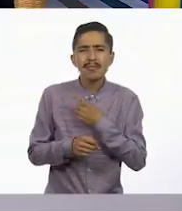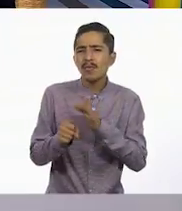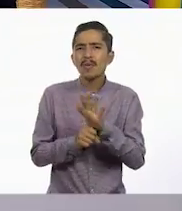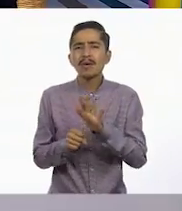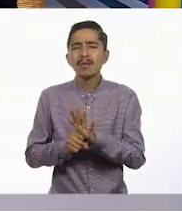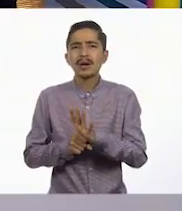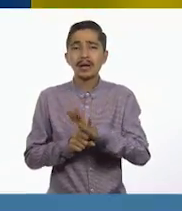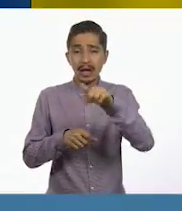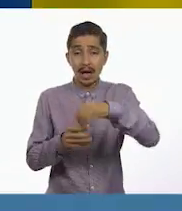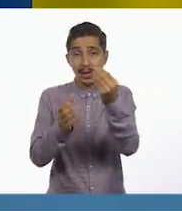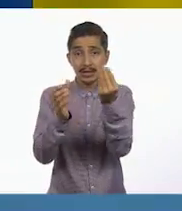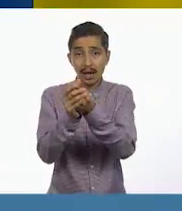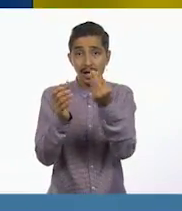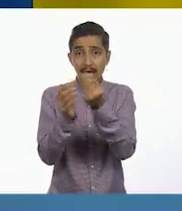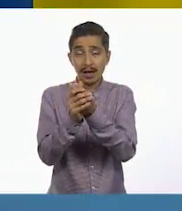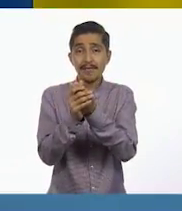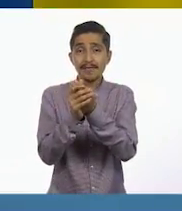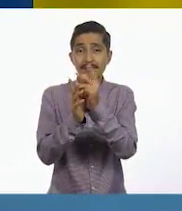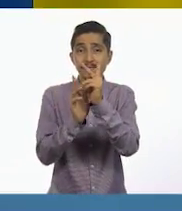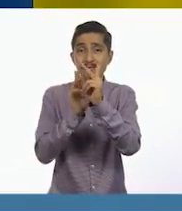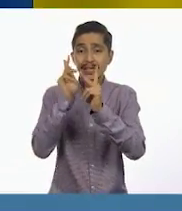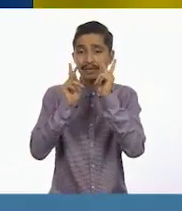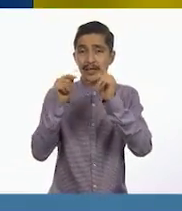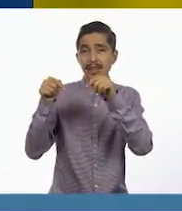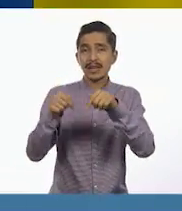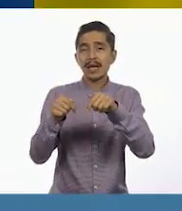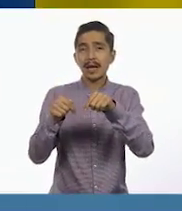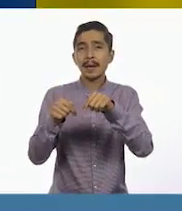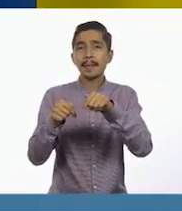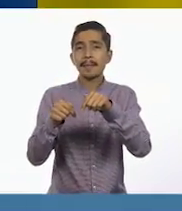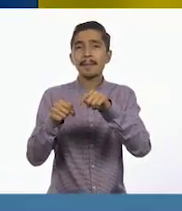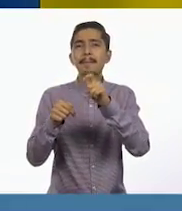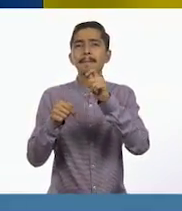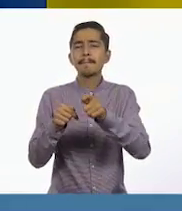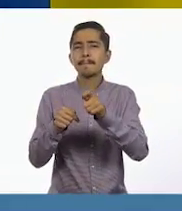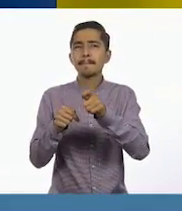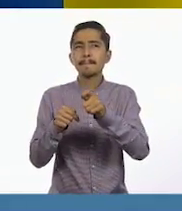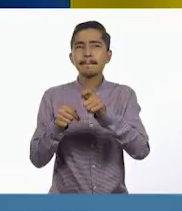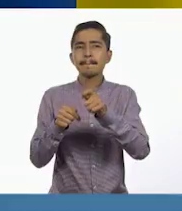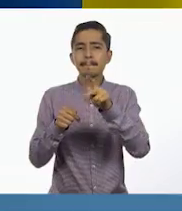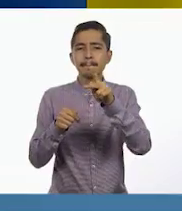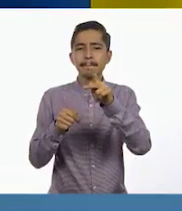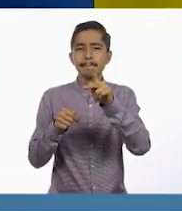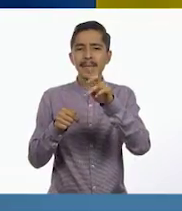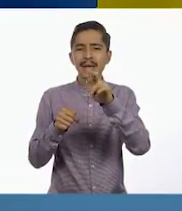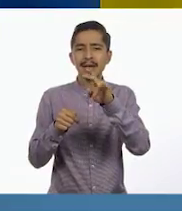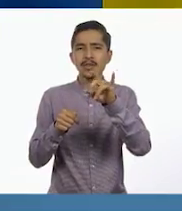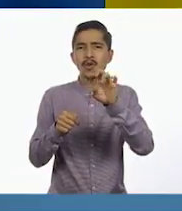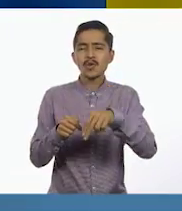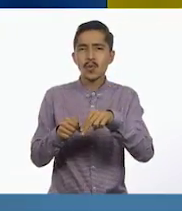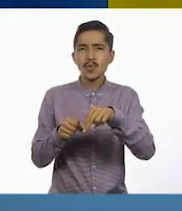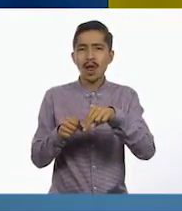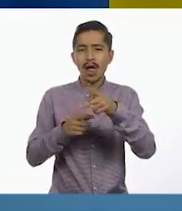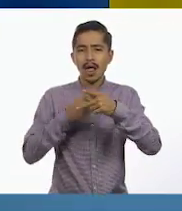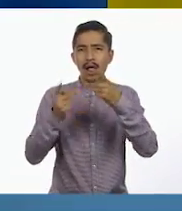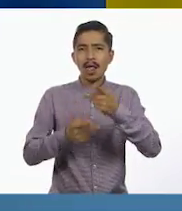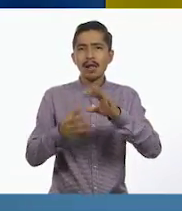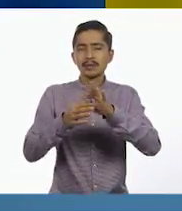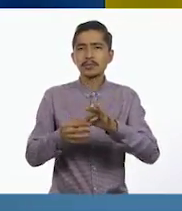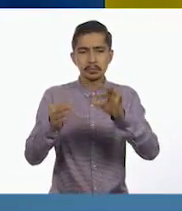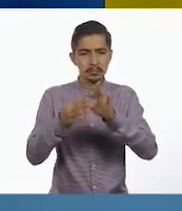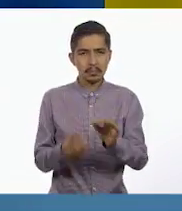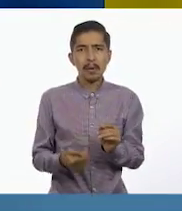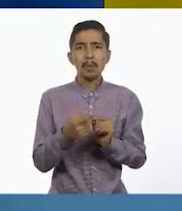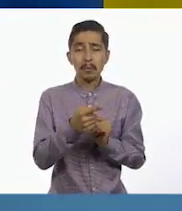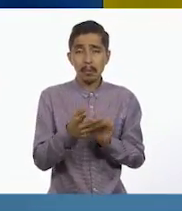tenemos en el salón de clase la visita en el estudio de la maravillosa Astrid Perellón. Ella es una narradora oral cuyas